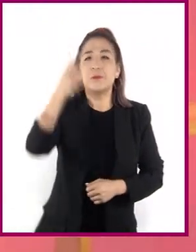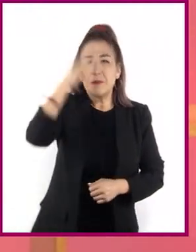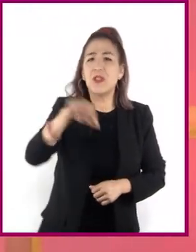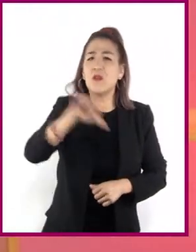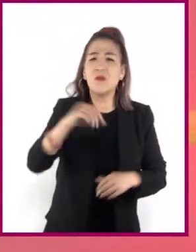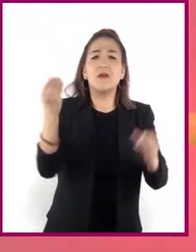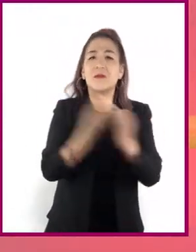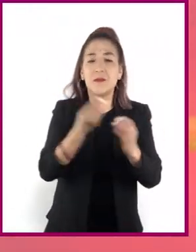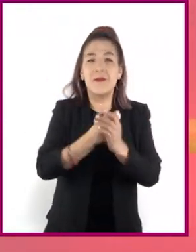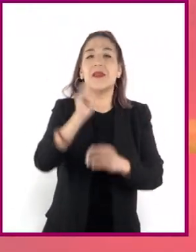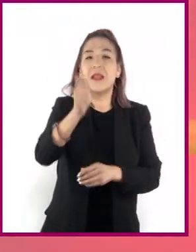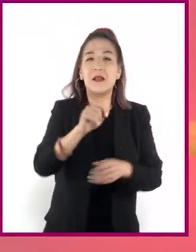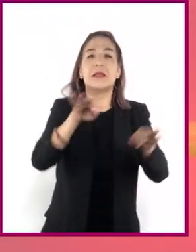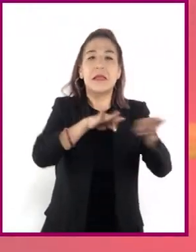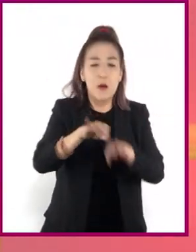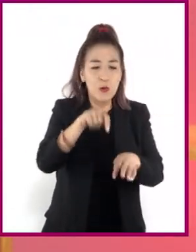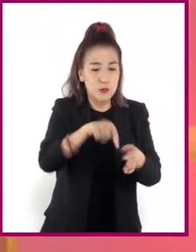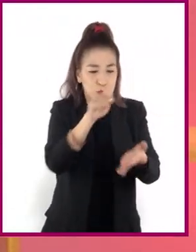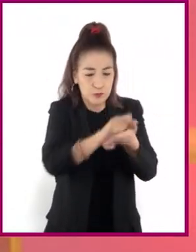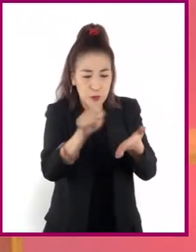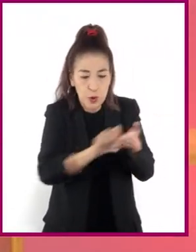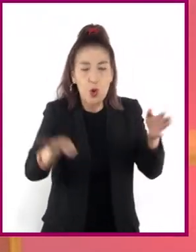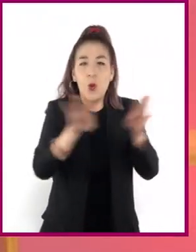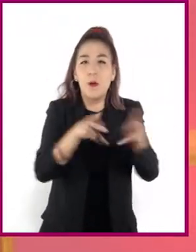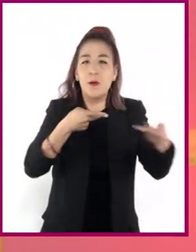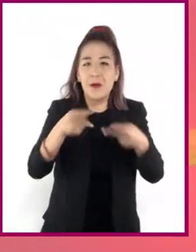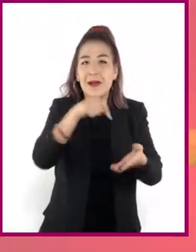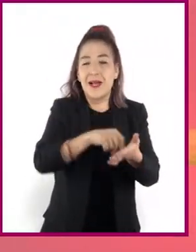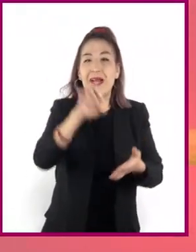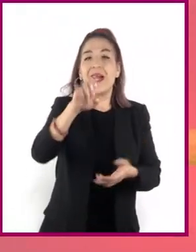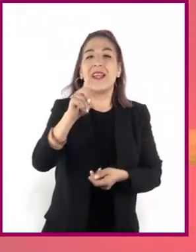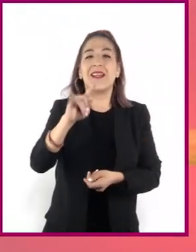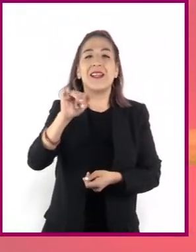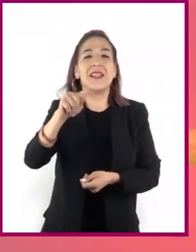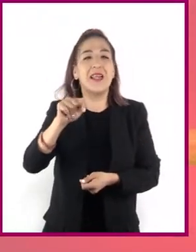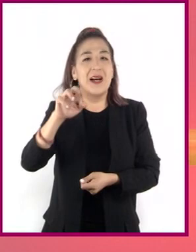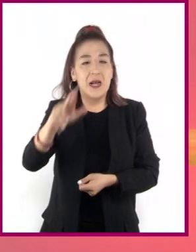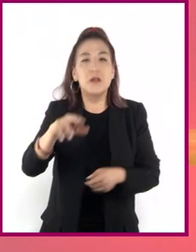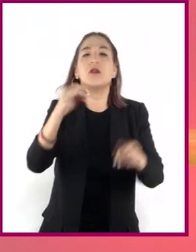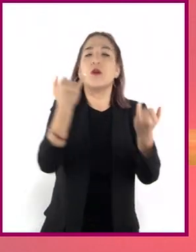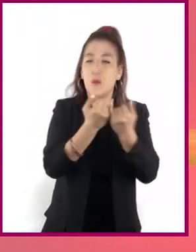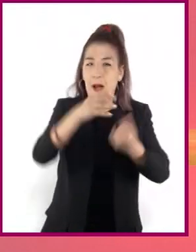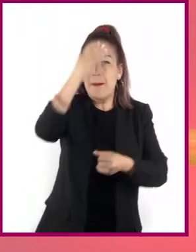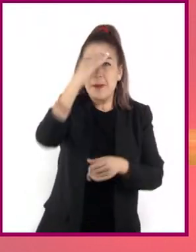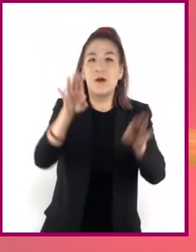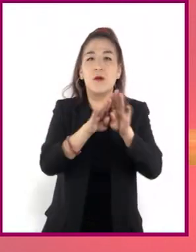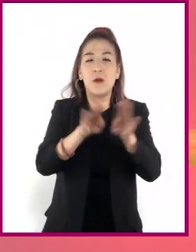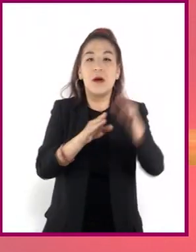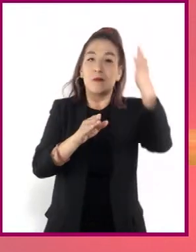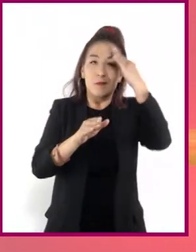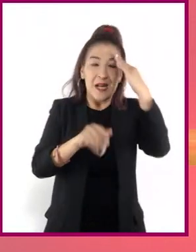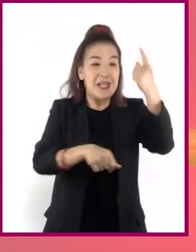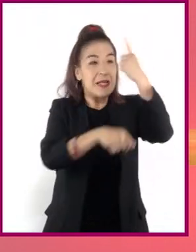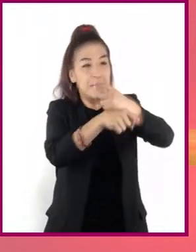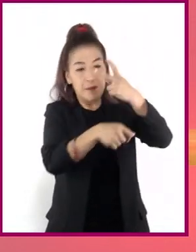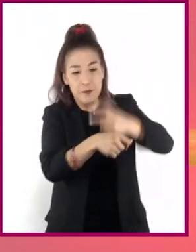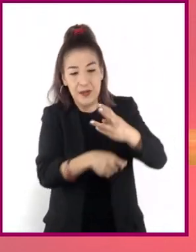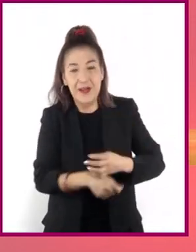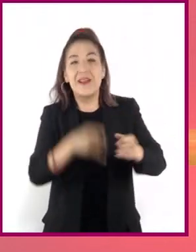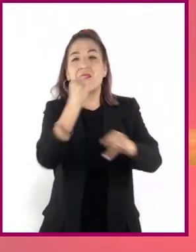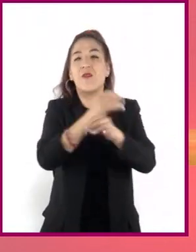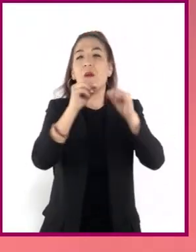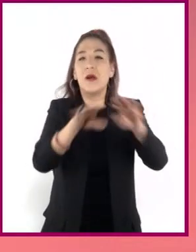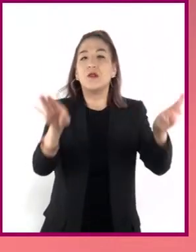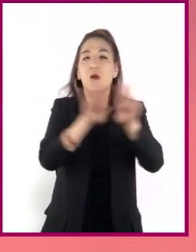y publicar artículos de opinión y con ello aprendimos a jerarquizar información para expresar opiniones personales y